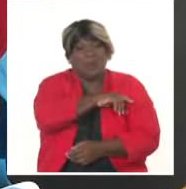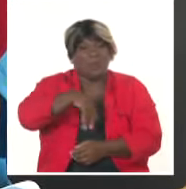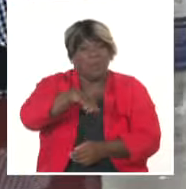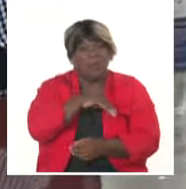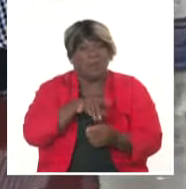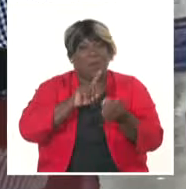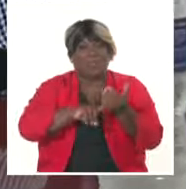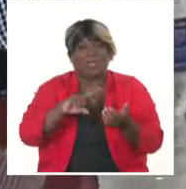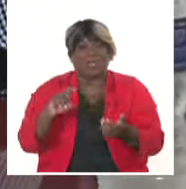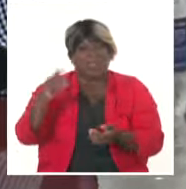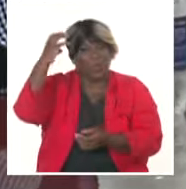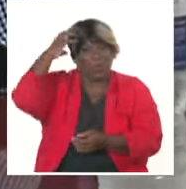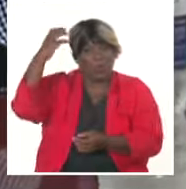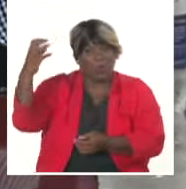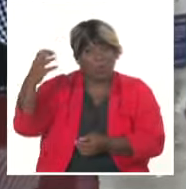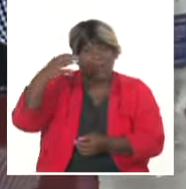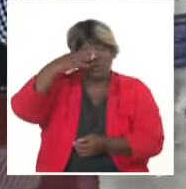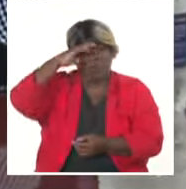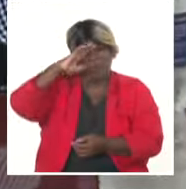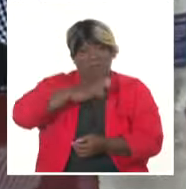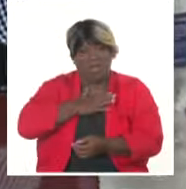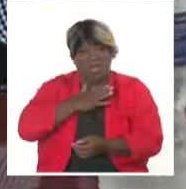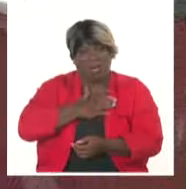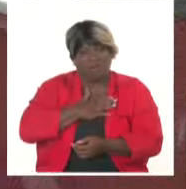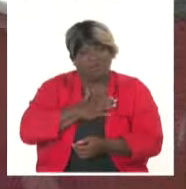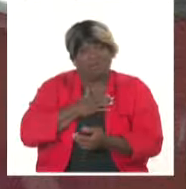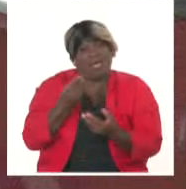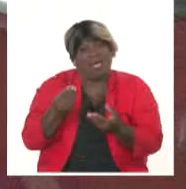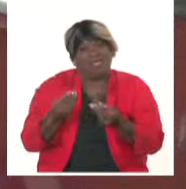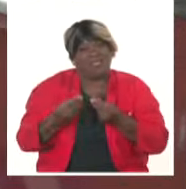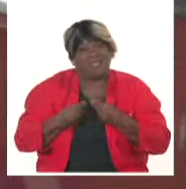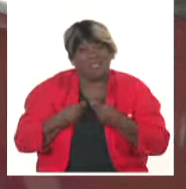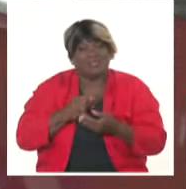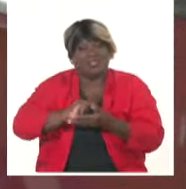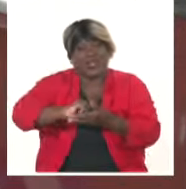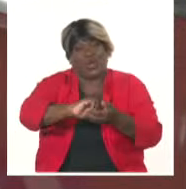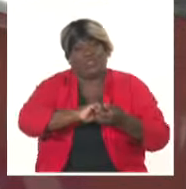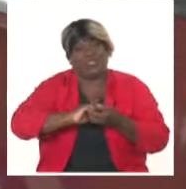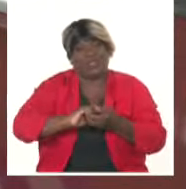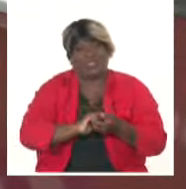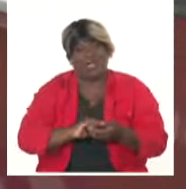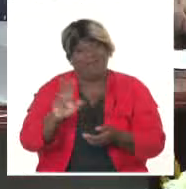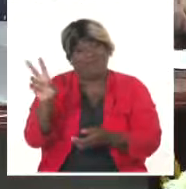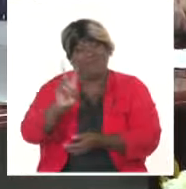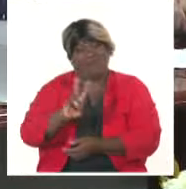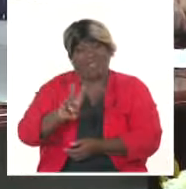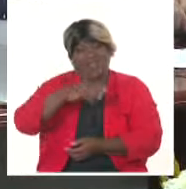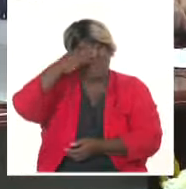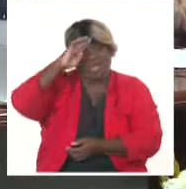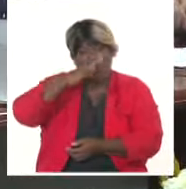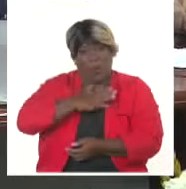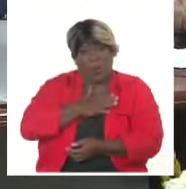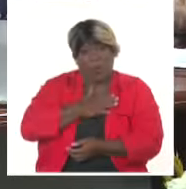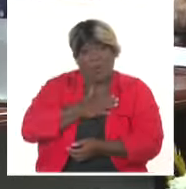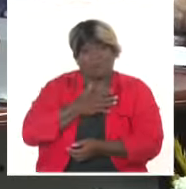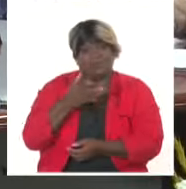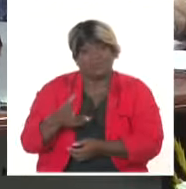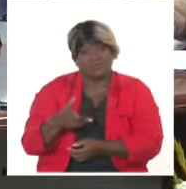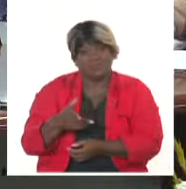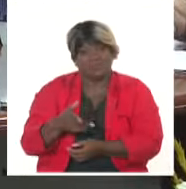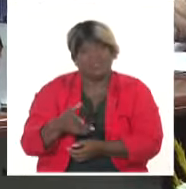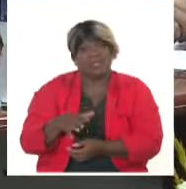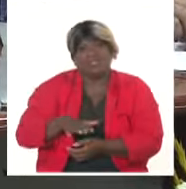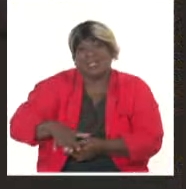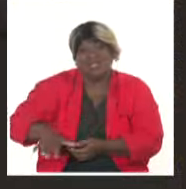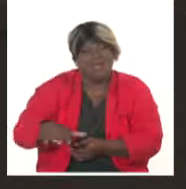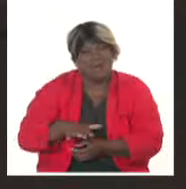y el gobierno cubanos a las reiteradas demostraciones de solidaridad de Vietnam, cimentada por los líderes históricos